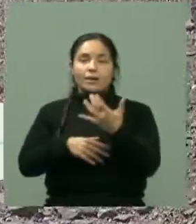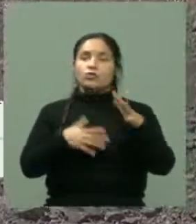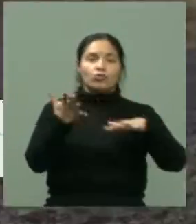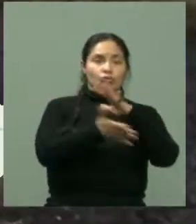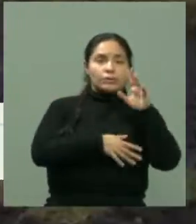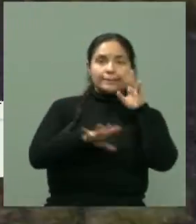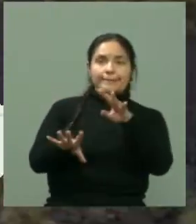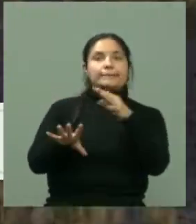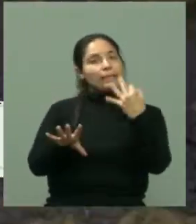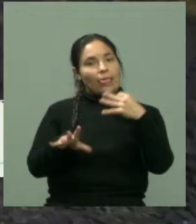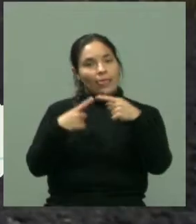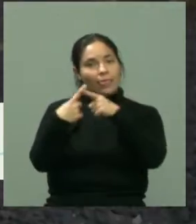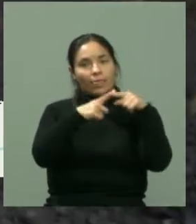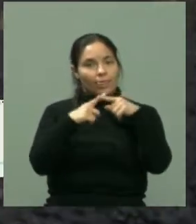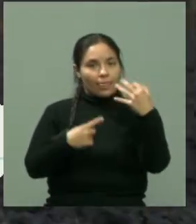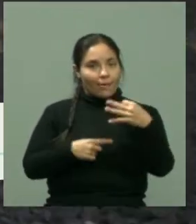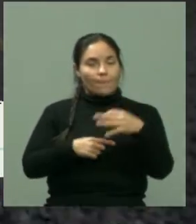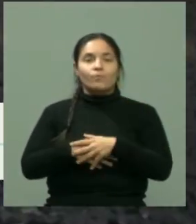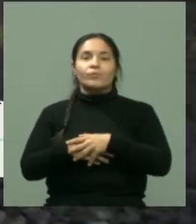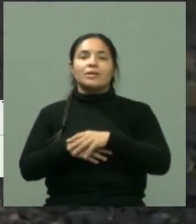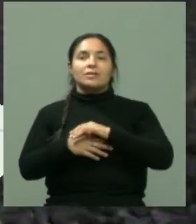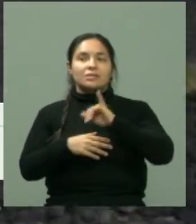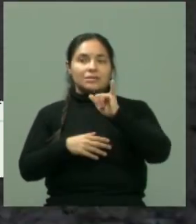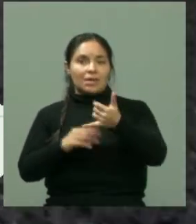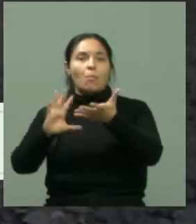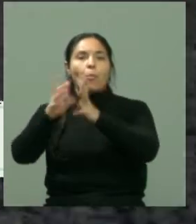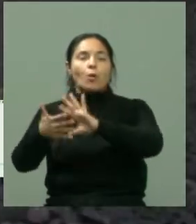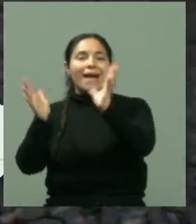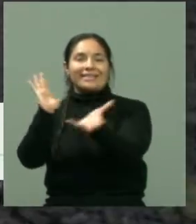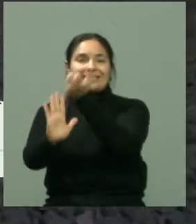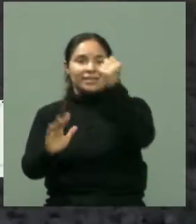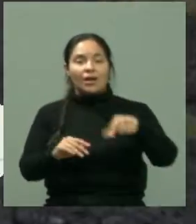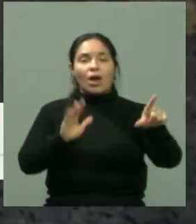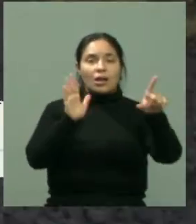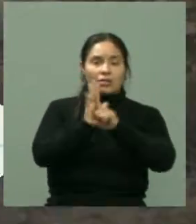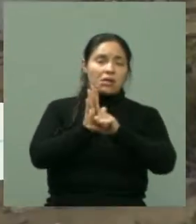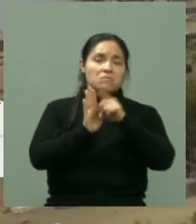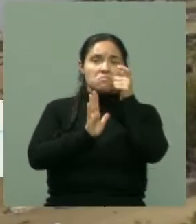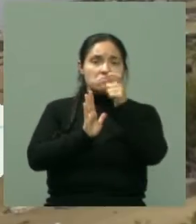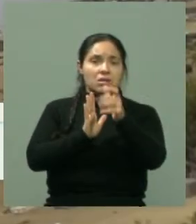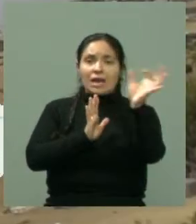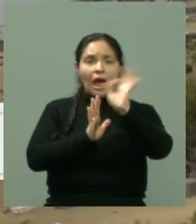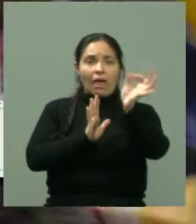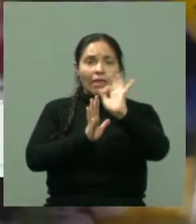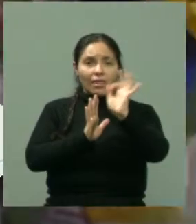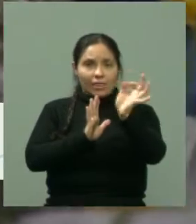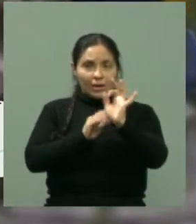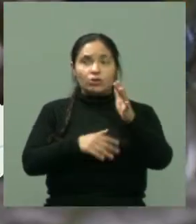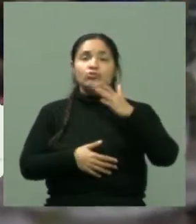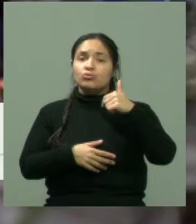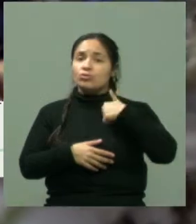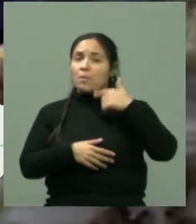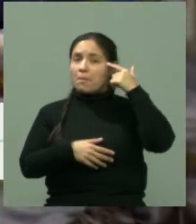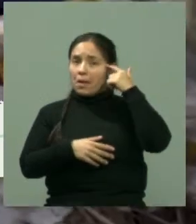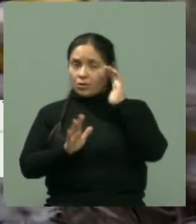¿no? Sí, encima es un modelo extractivista que no tiene regulación alguna. Yo lo pienso en una cuestión